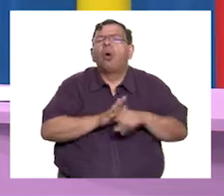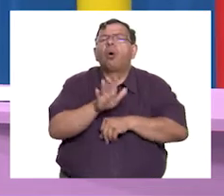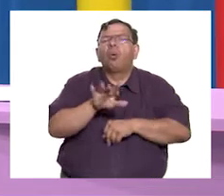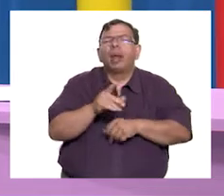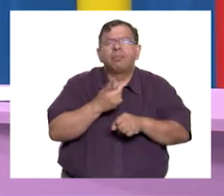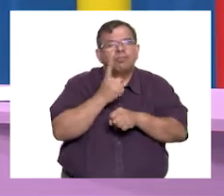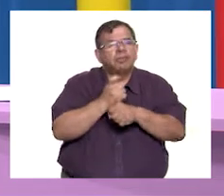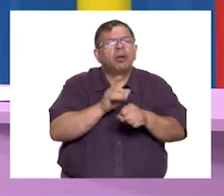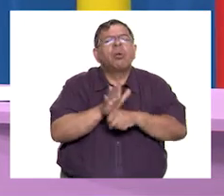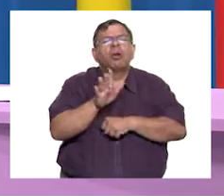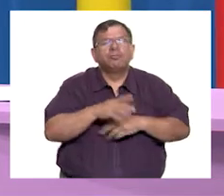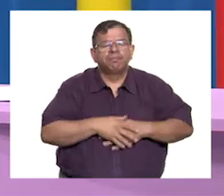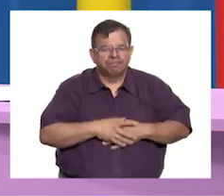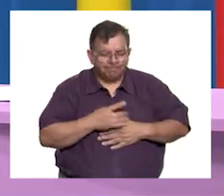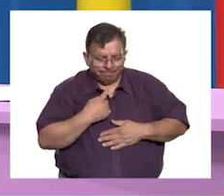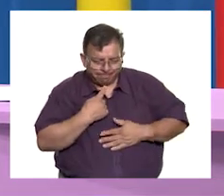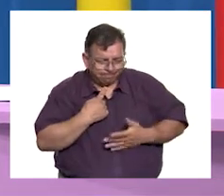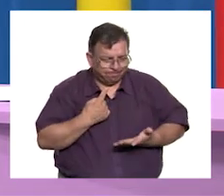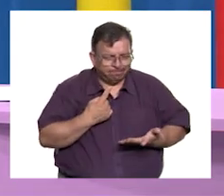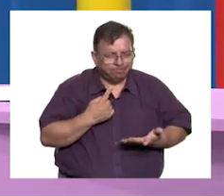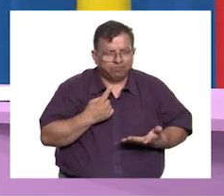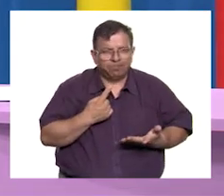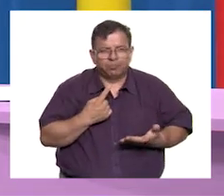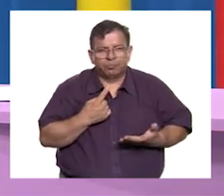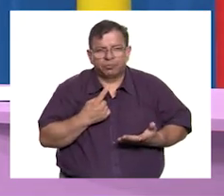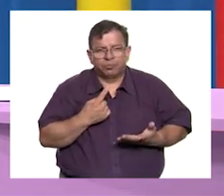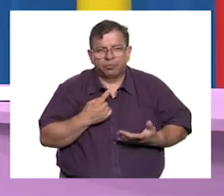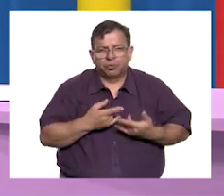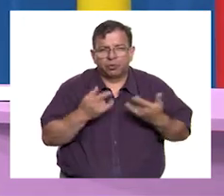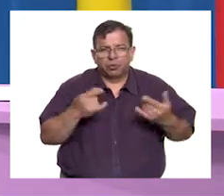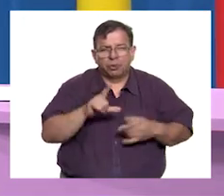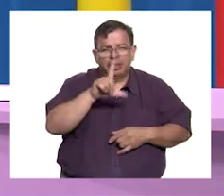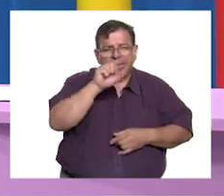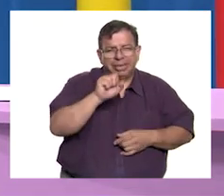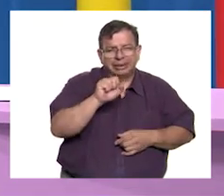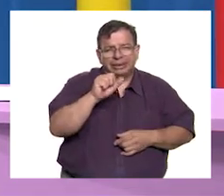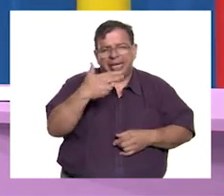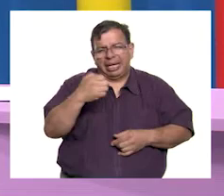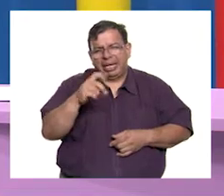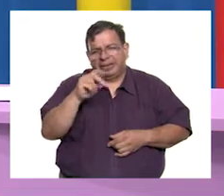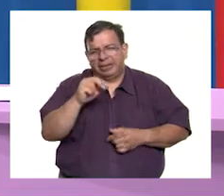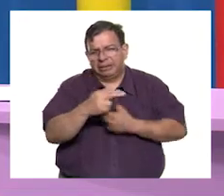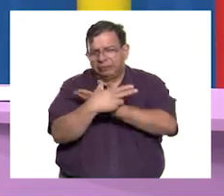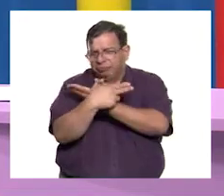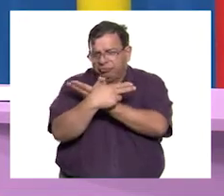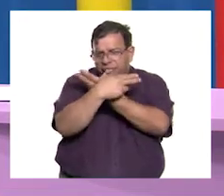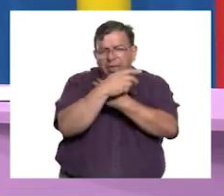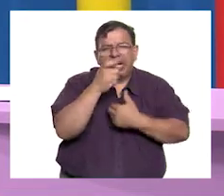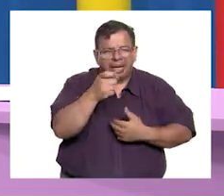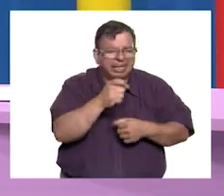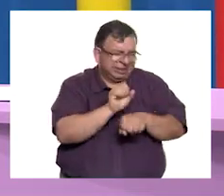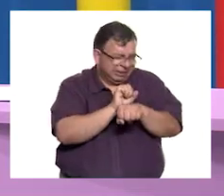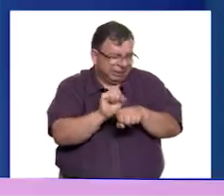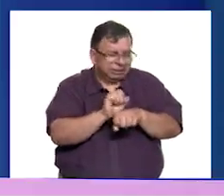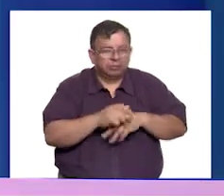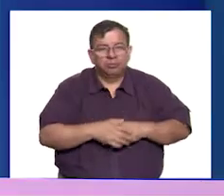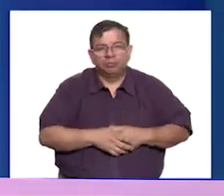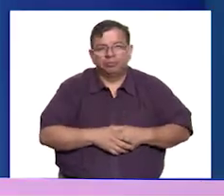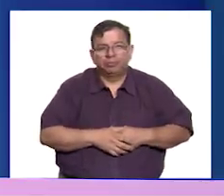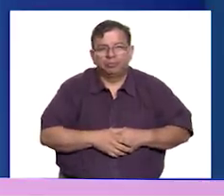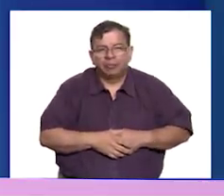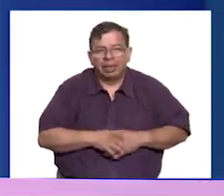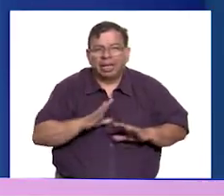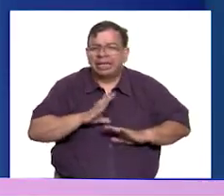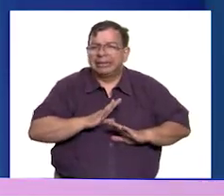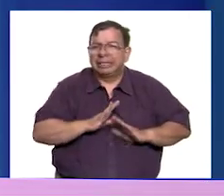comenzamos? Bueno, pues comenzamos por el cuento Las hadas de Charles Perrault, porque es el más sencillo. Sí, y además ya